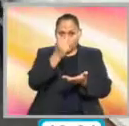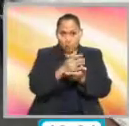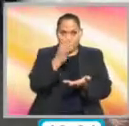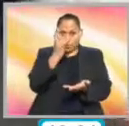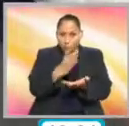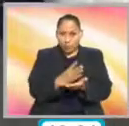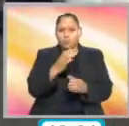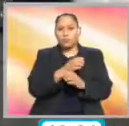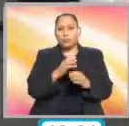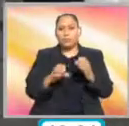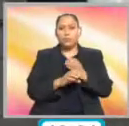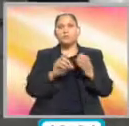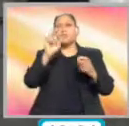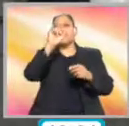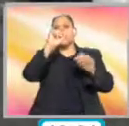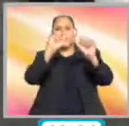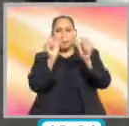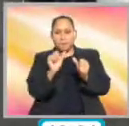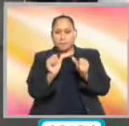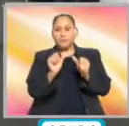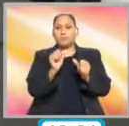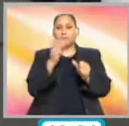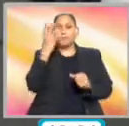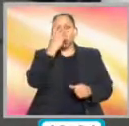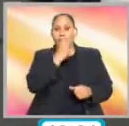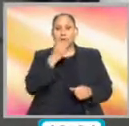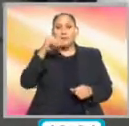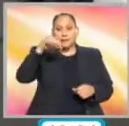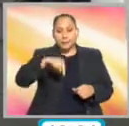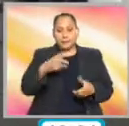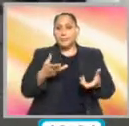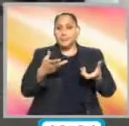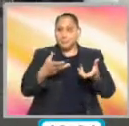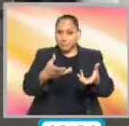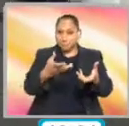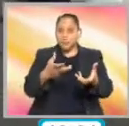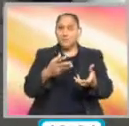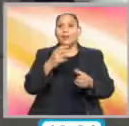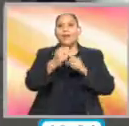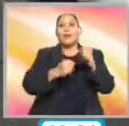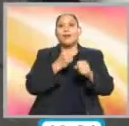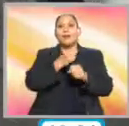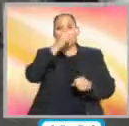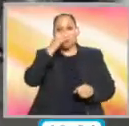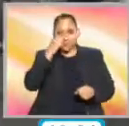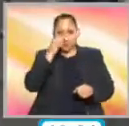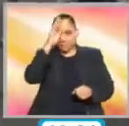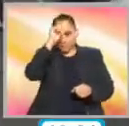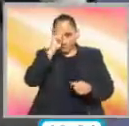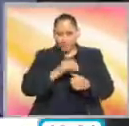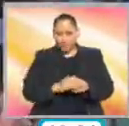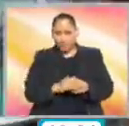se hacen cosas plásticas y estéticas, sino aquí, en esta calle de Año de Juárez, ¿sale?